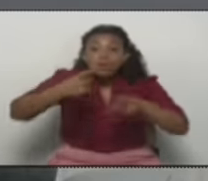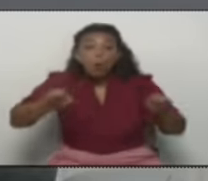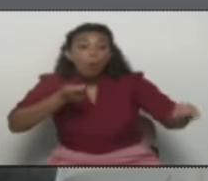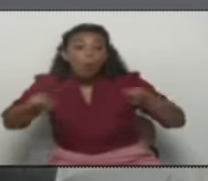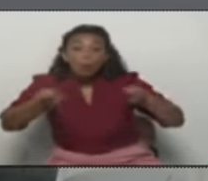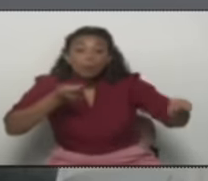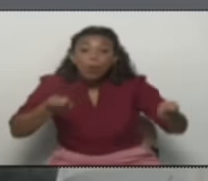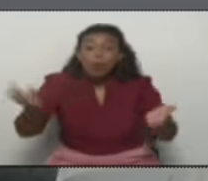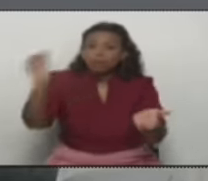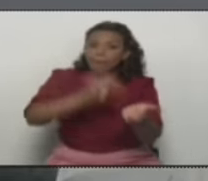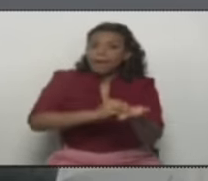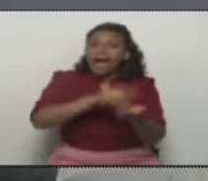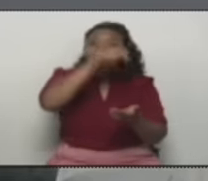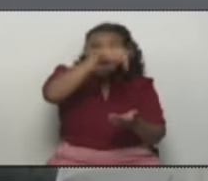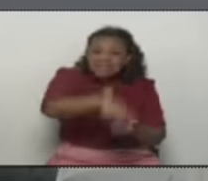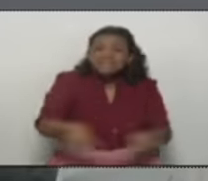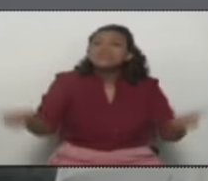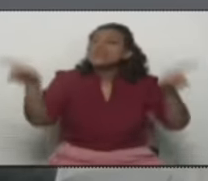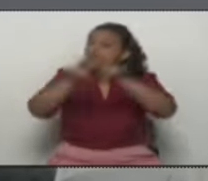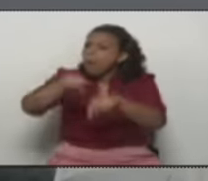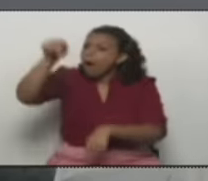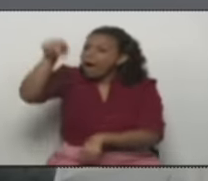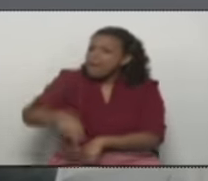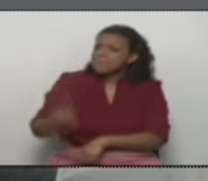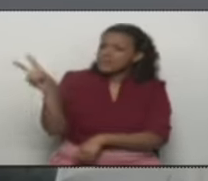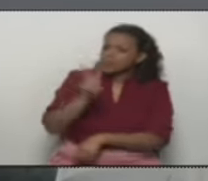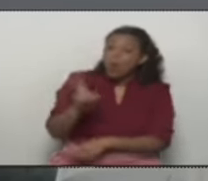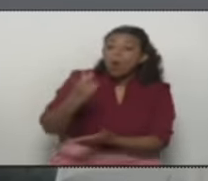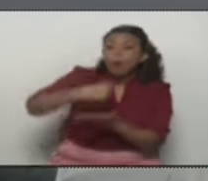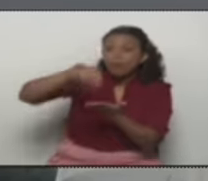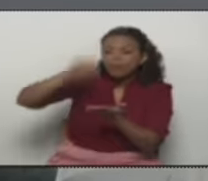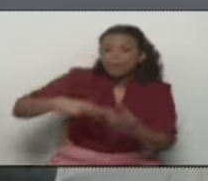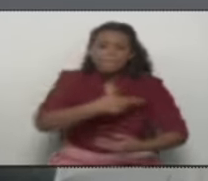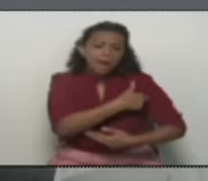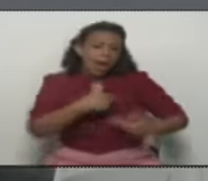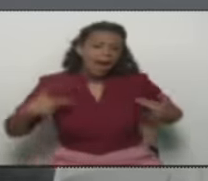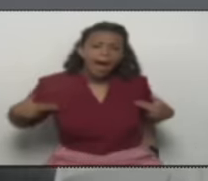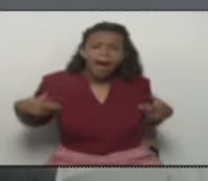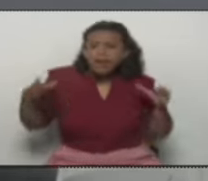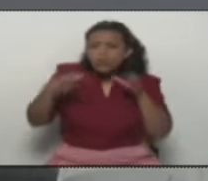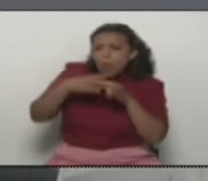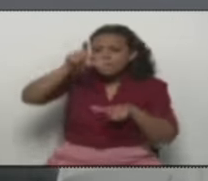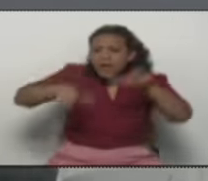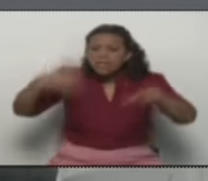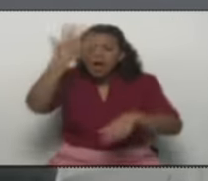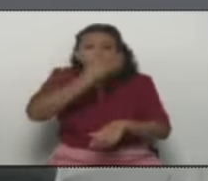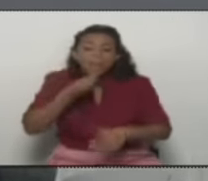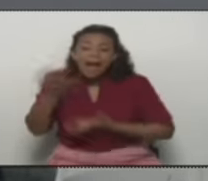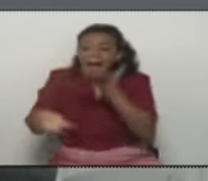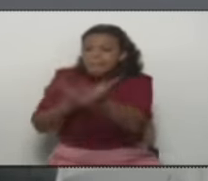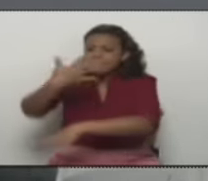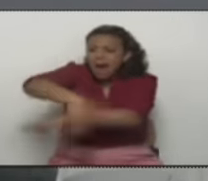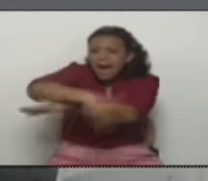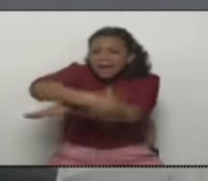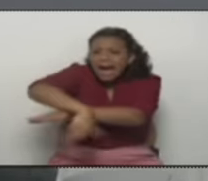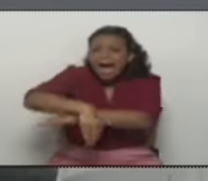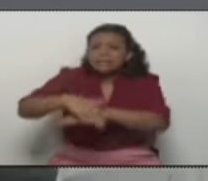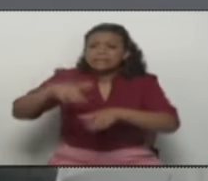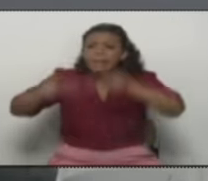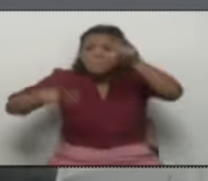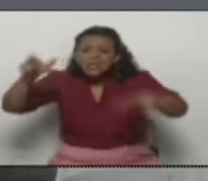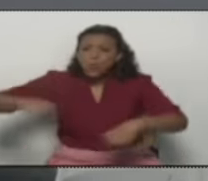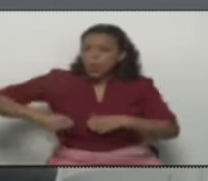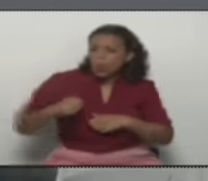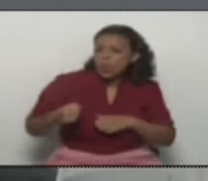usaron eso como excusa. Aquí decían lo mismo, contrataron bandas criminales a que quemaran la calle, la sensación de caos, como en